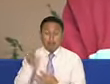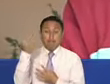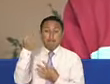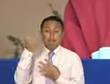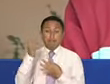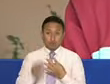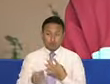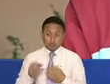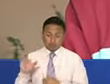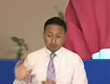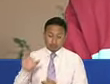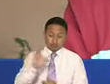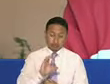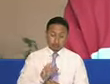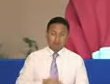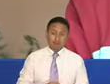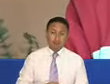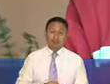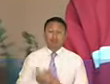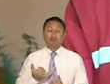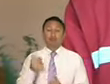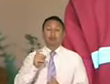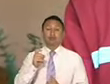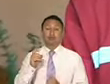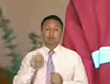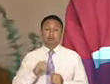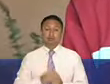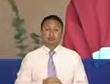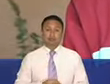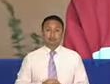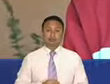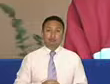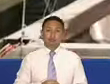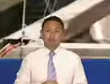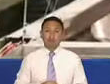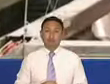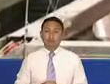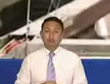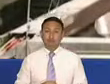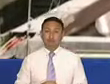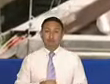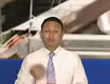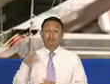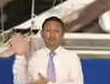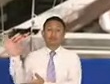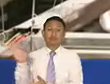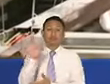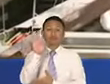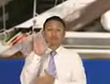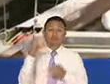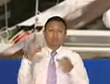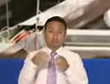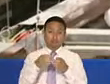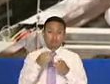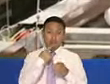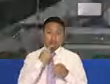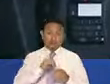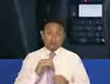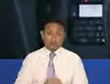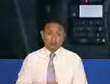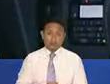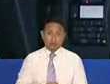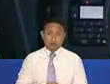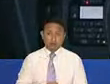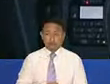que necesitamos para poder cubrir el costo de la operación representantes de la asociación aseguran haber realizado una mejor